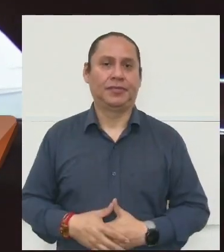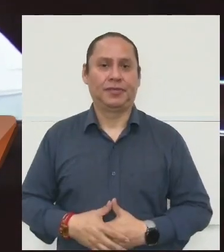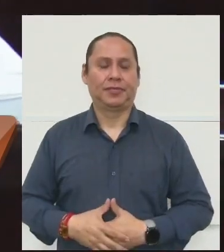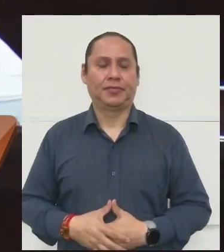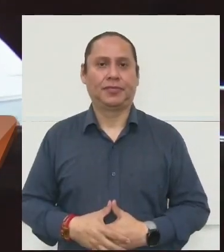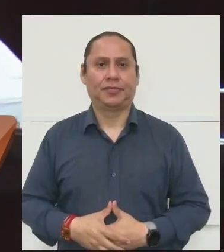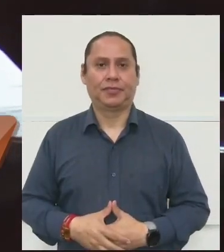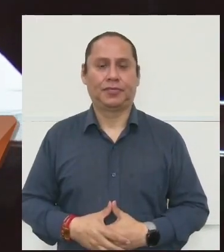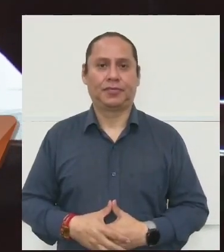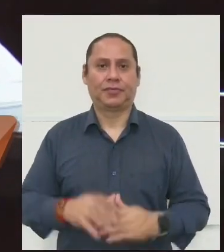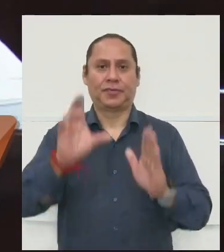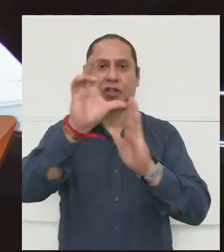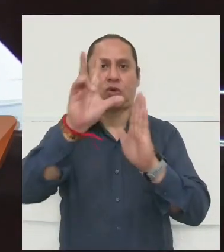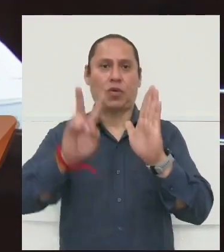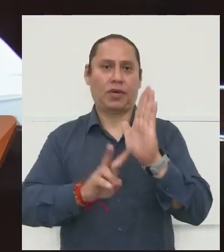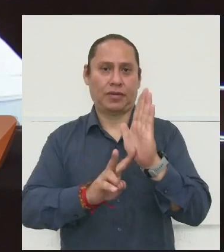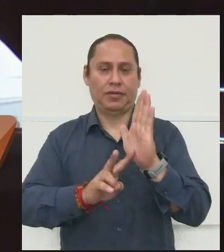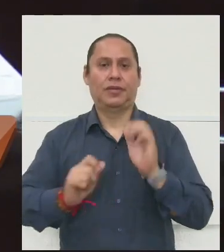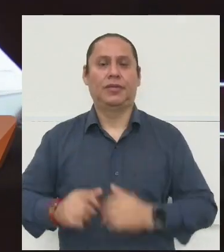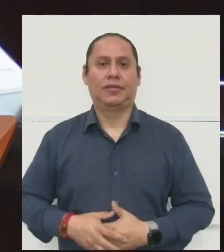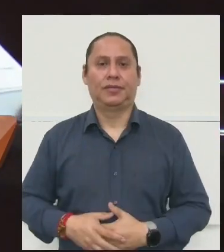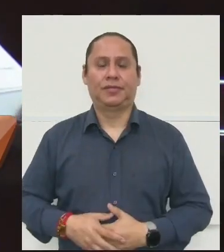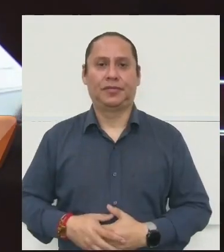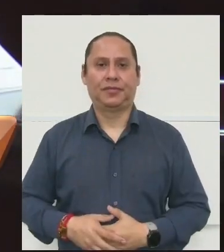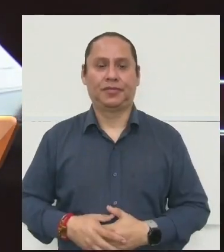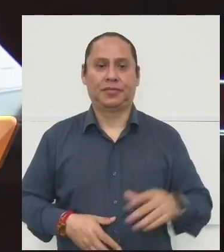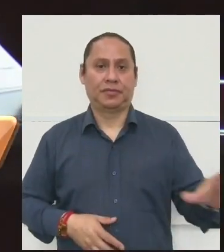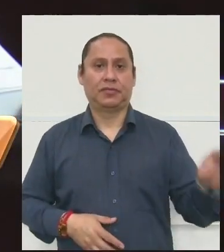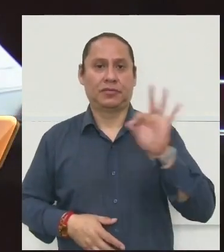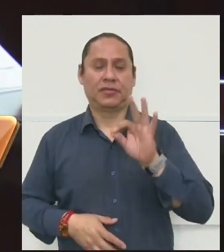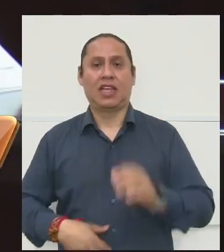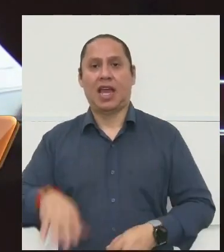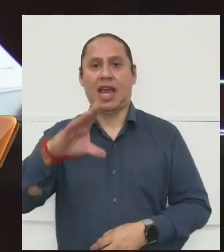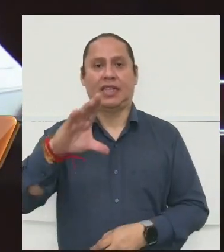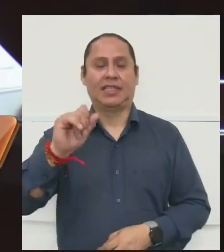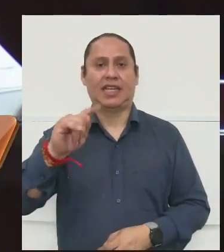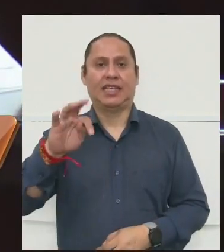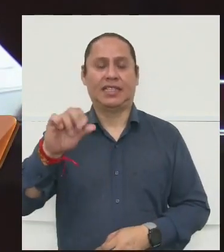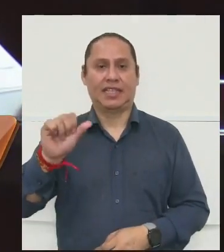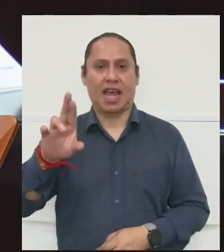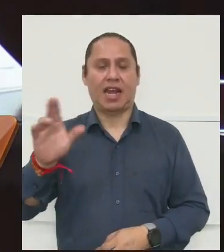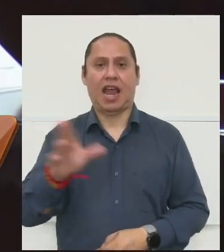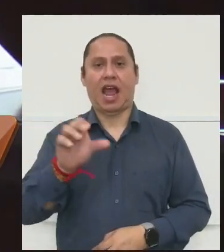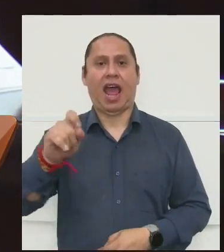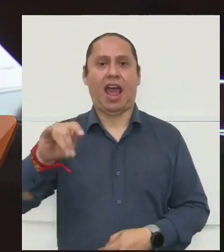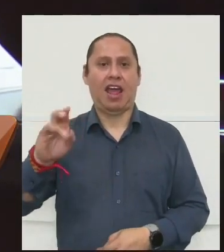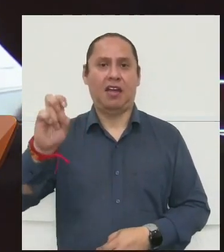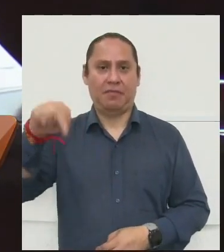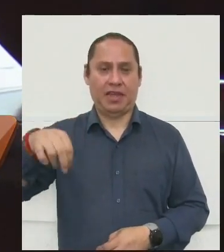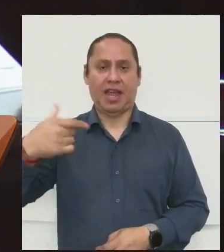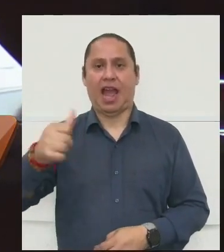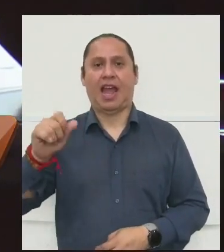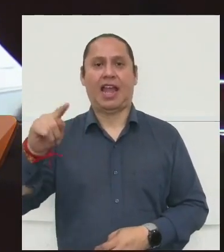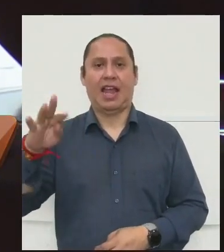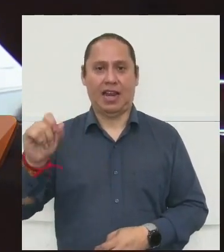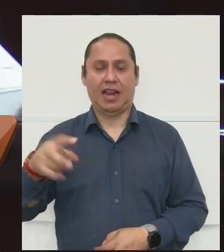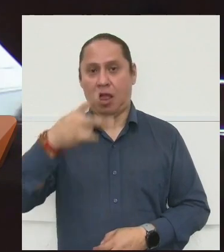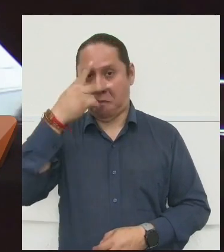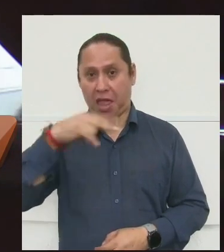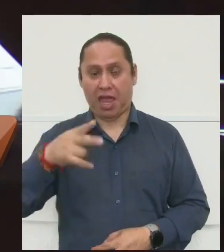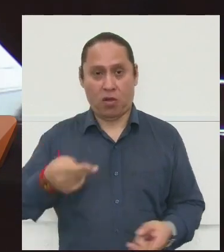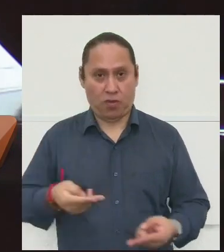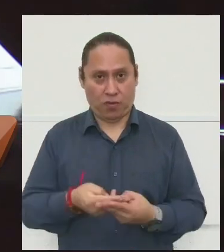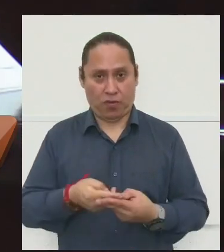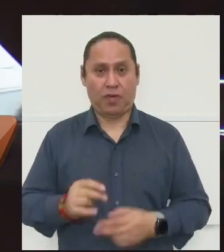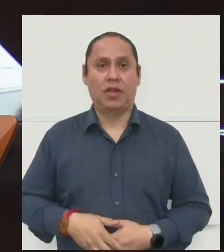Chiapas currículum vitae nombre César amín Aguilar Tejada nacionalidad mexicana originario